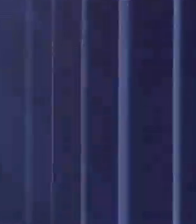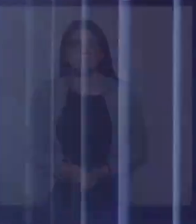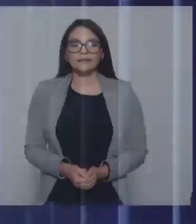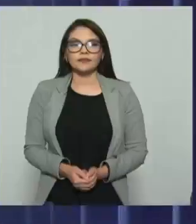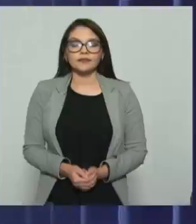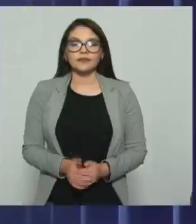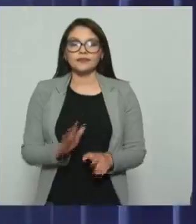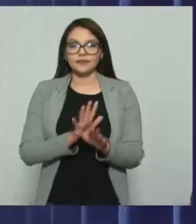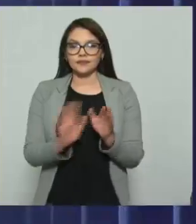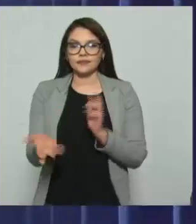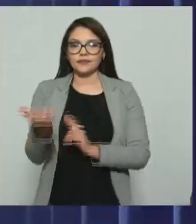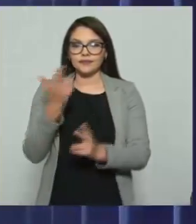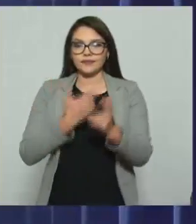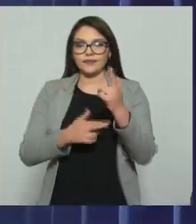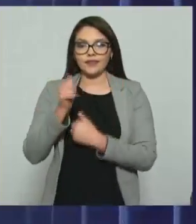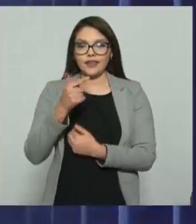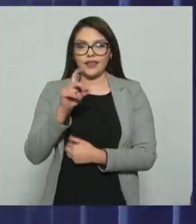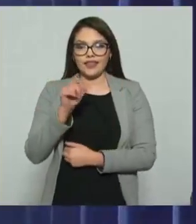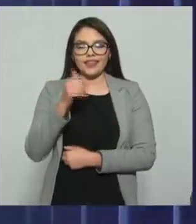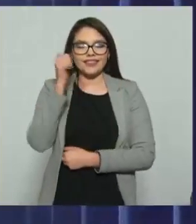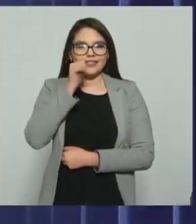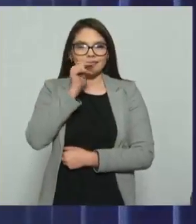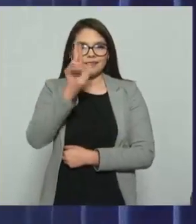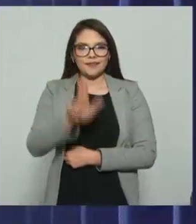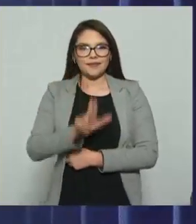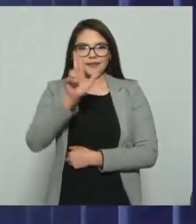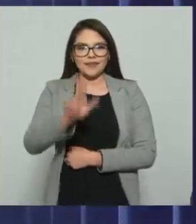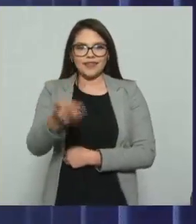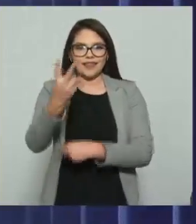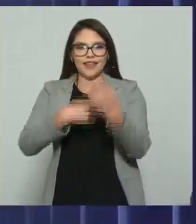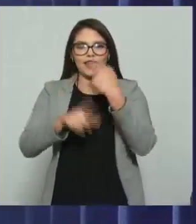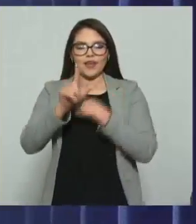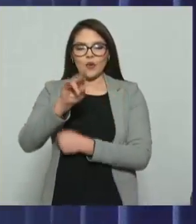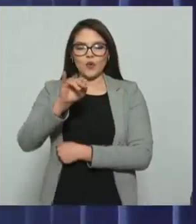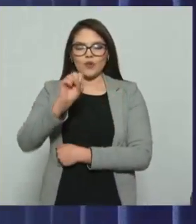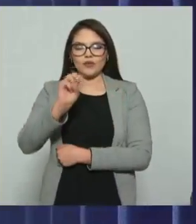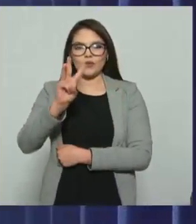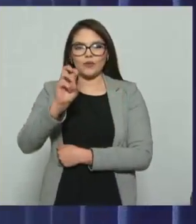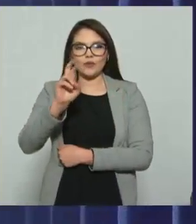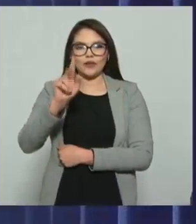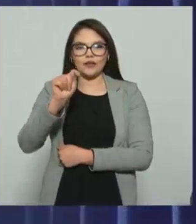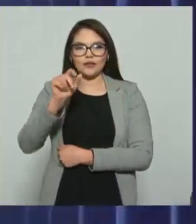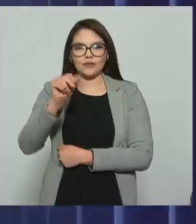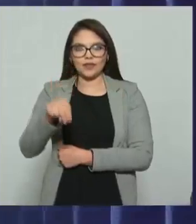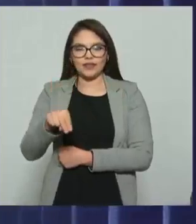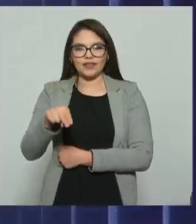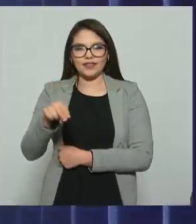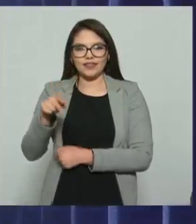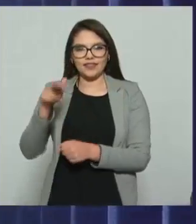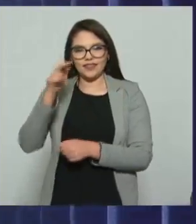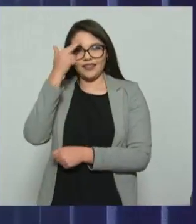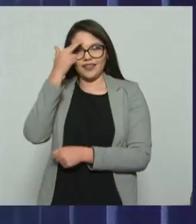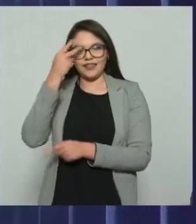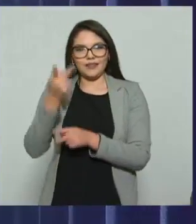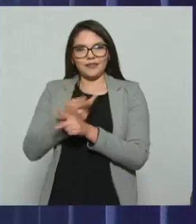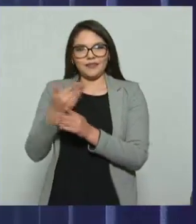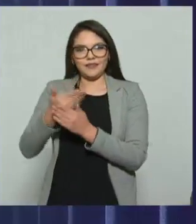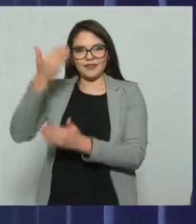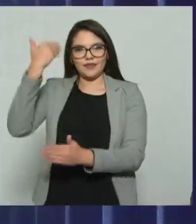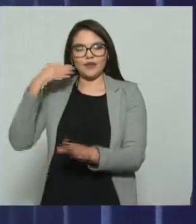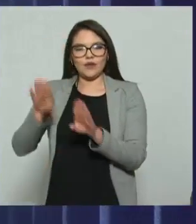Ya estamos de vuelta en Agenda y Contexto y como cada martes, Luis Werman, ¿qué tal? ¿Qué nos tienes ahora? La vez pasada estábamos hablando de cómo reforzar nuestro